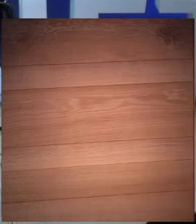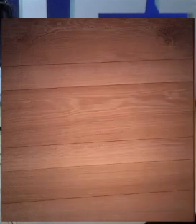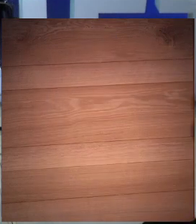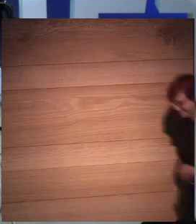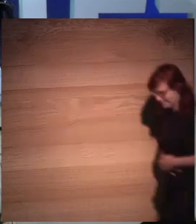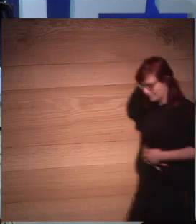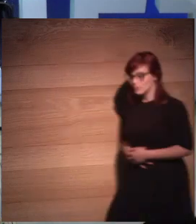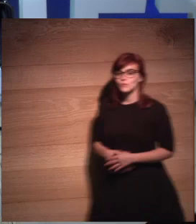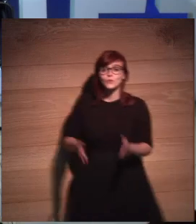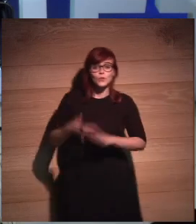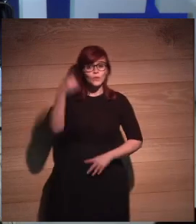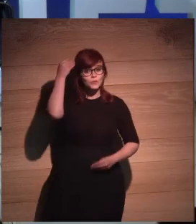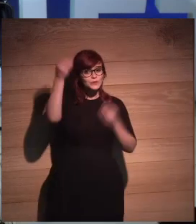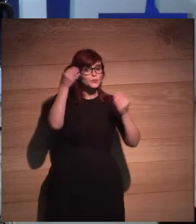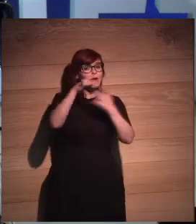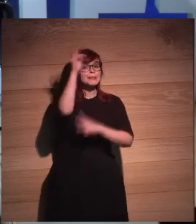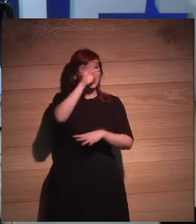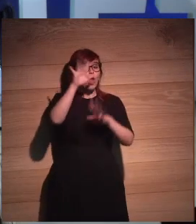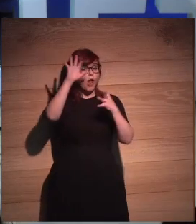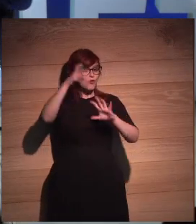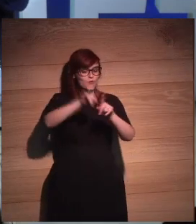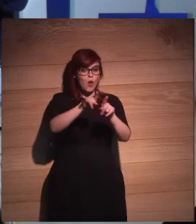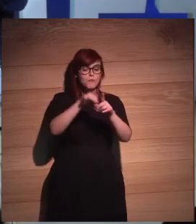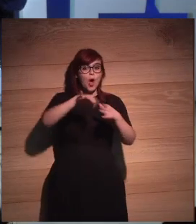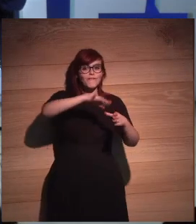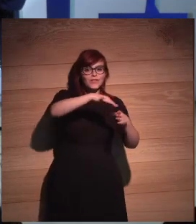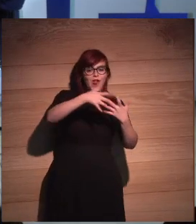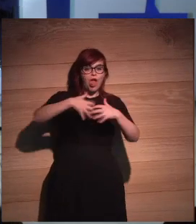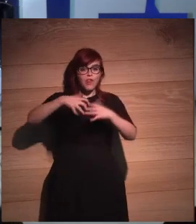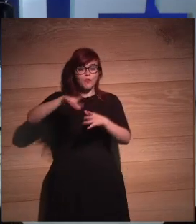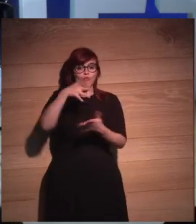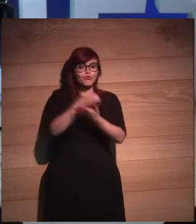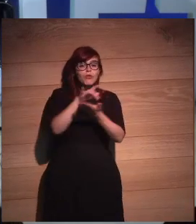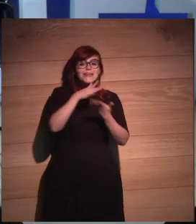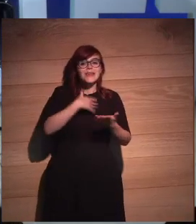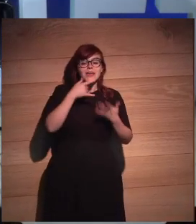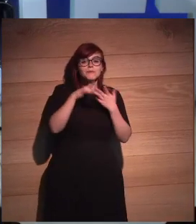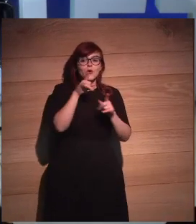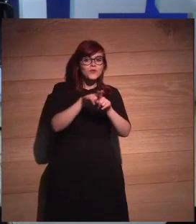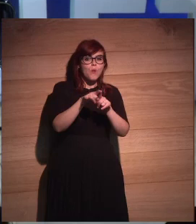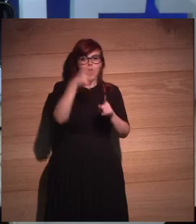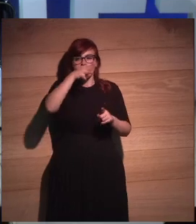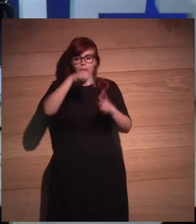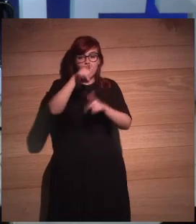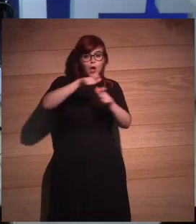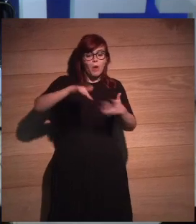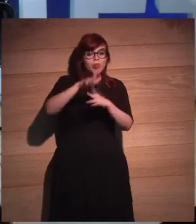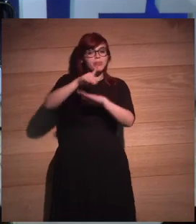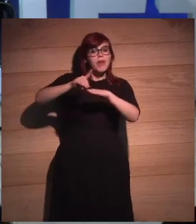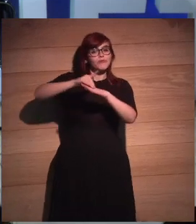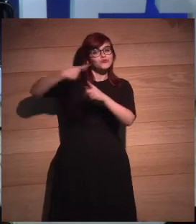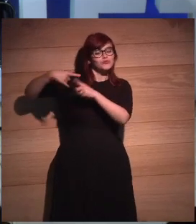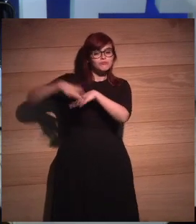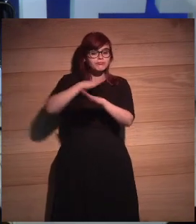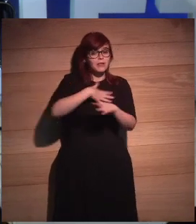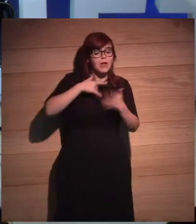sobre lo que quiere hacer tu cafetera y tu nevera. Ya me lo contarás. Claramente hablar de ti a tus espaldas, ¿no? Que es lo que hacen los objetos conectados